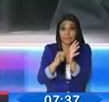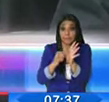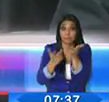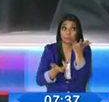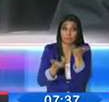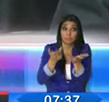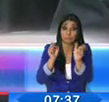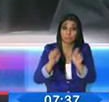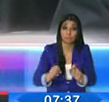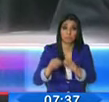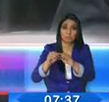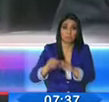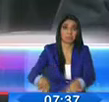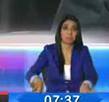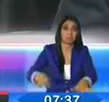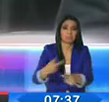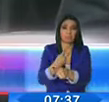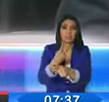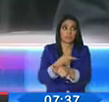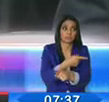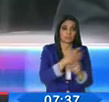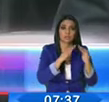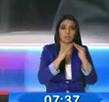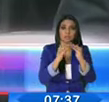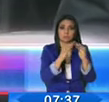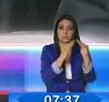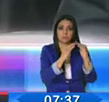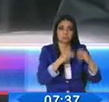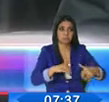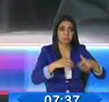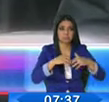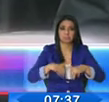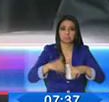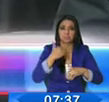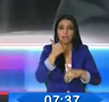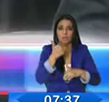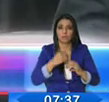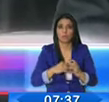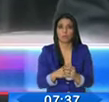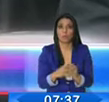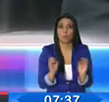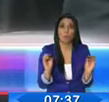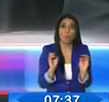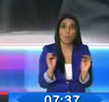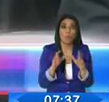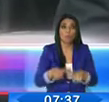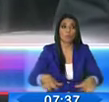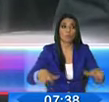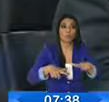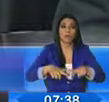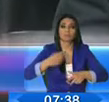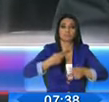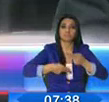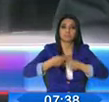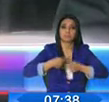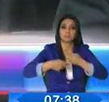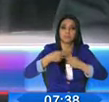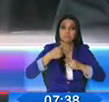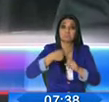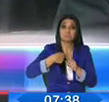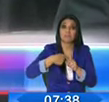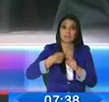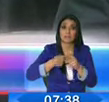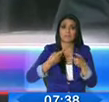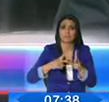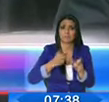existir peligro para viviendas también una zona comercial el mercado también